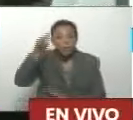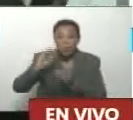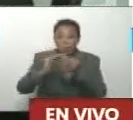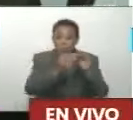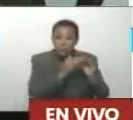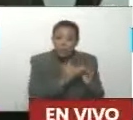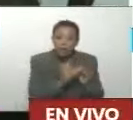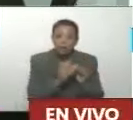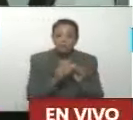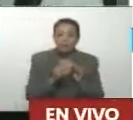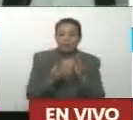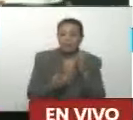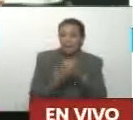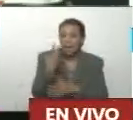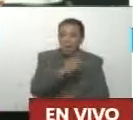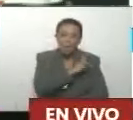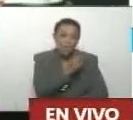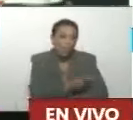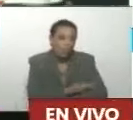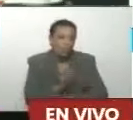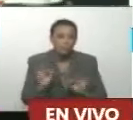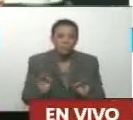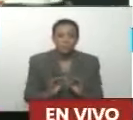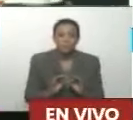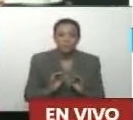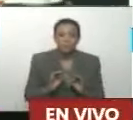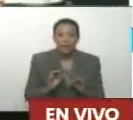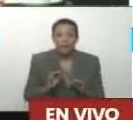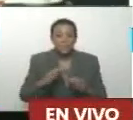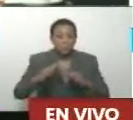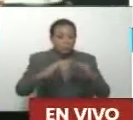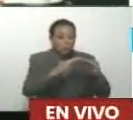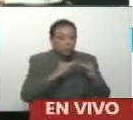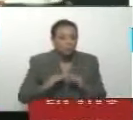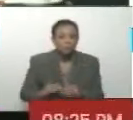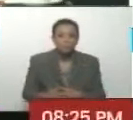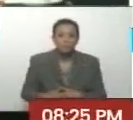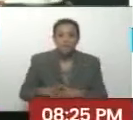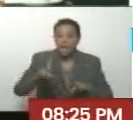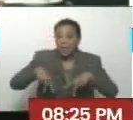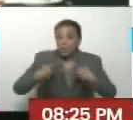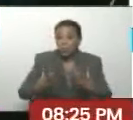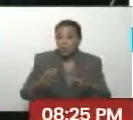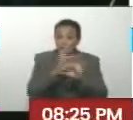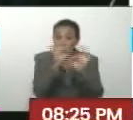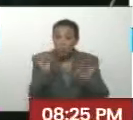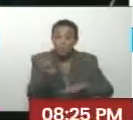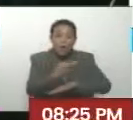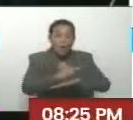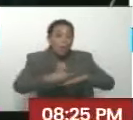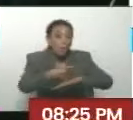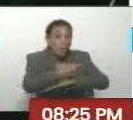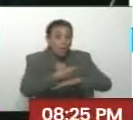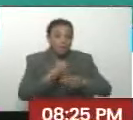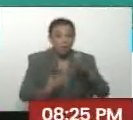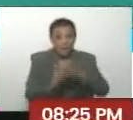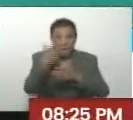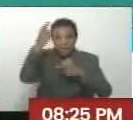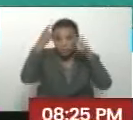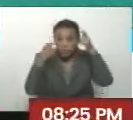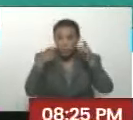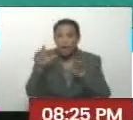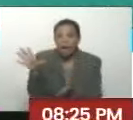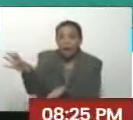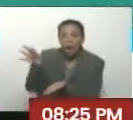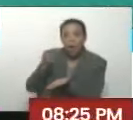las comunas, el poder comunal, el poder obedencial, la nueva hegemonía, política popular, los grandes